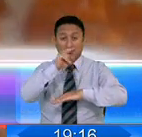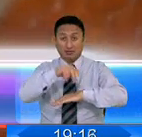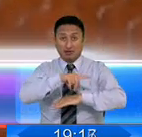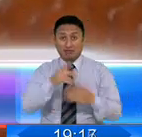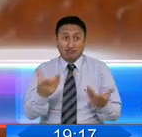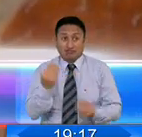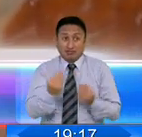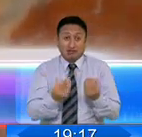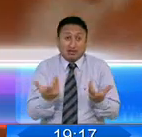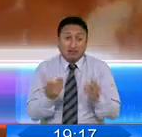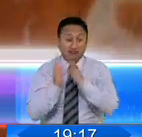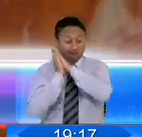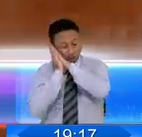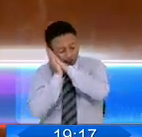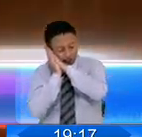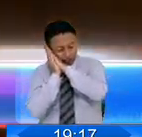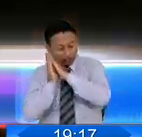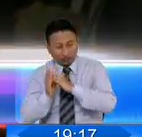opción.